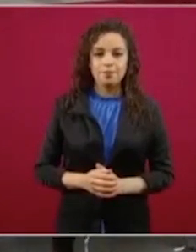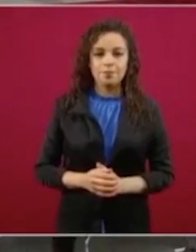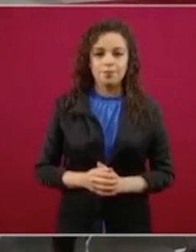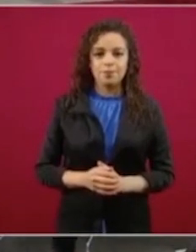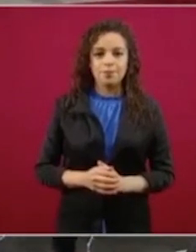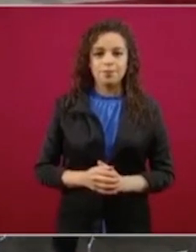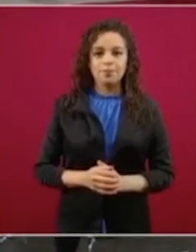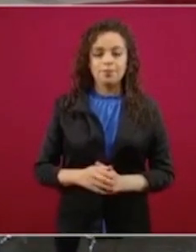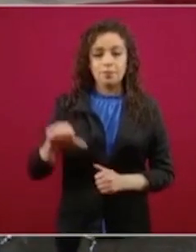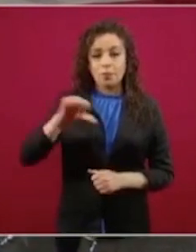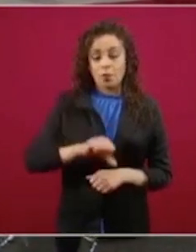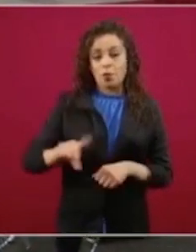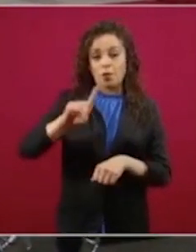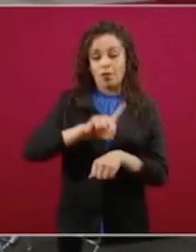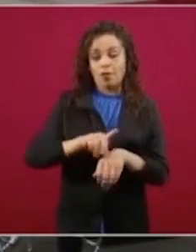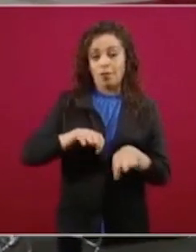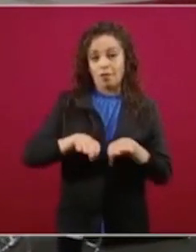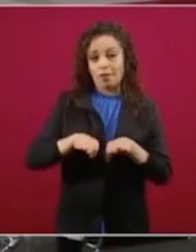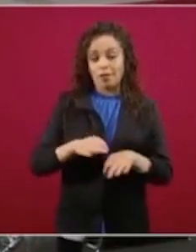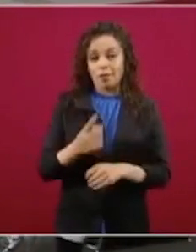1 de mayo, Día del Trabajo.